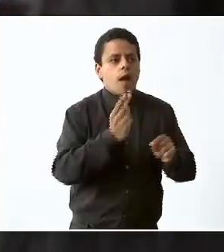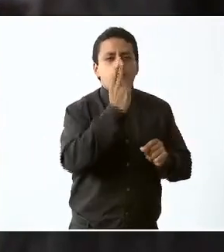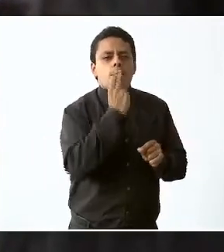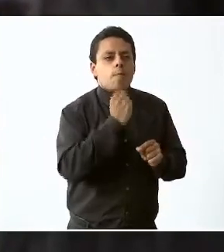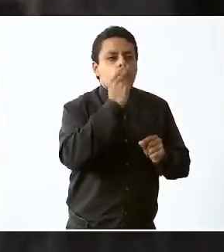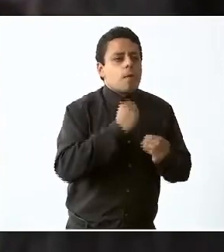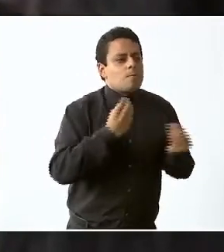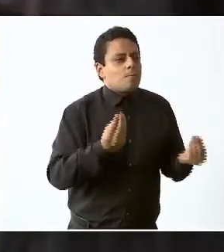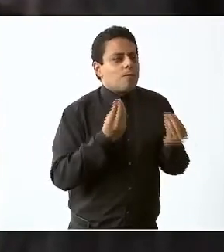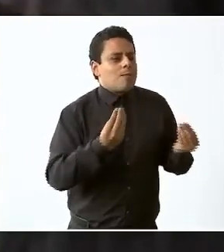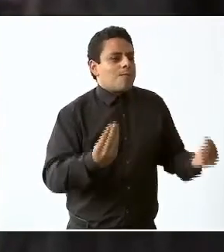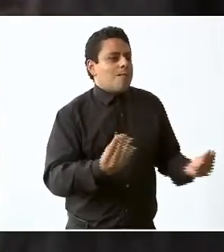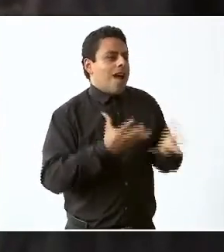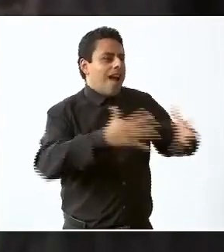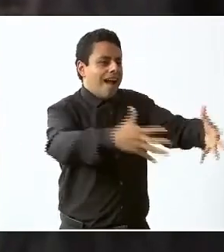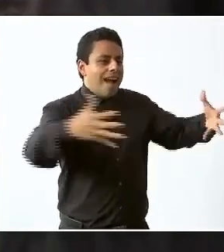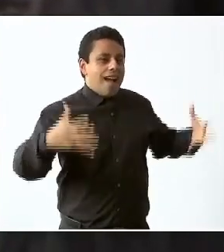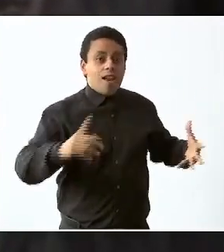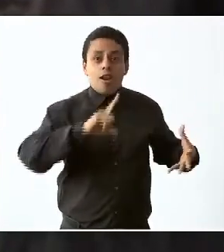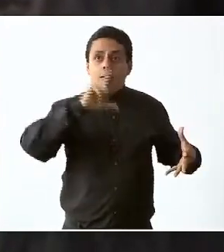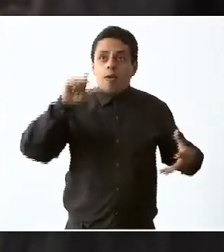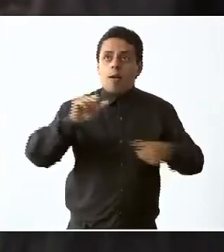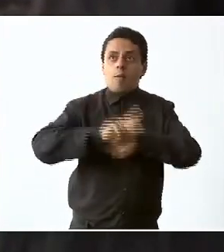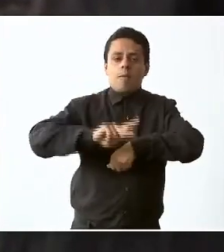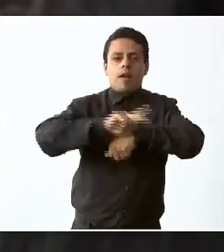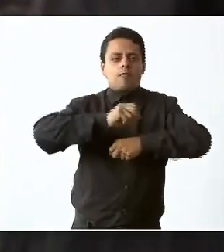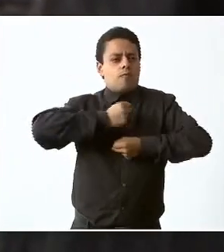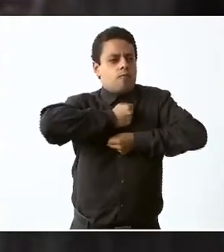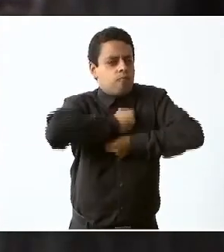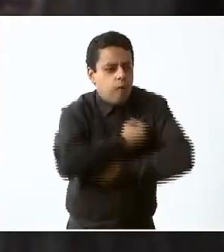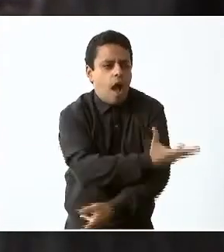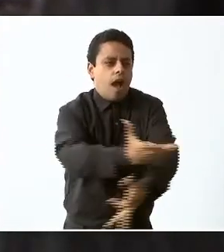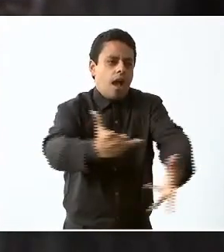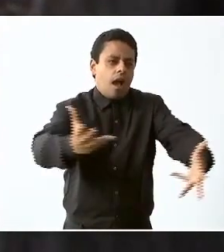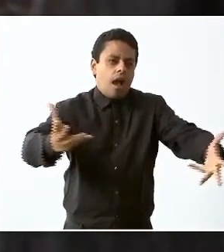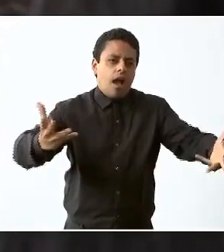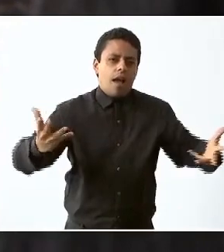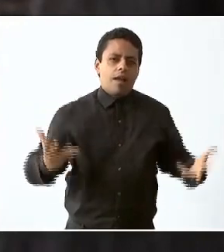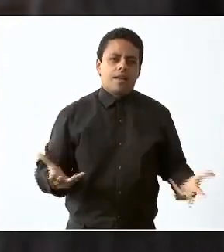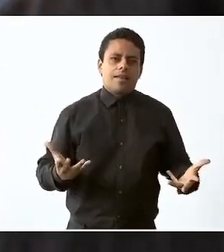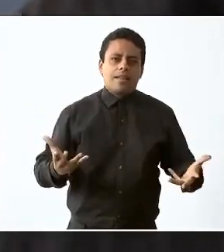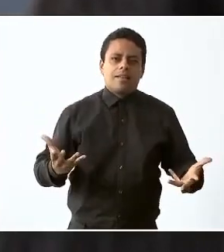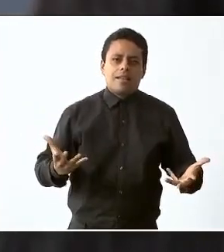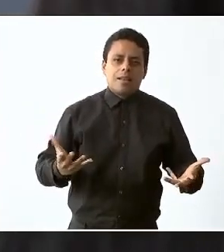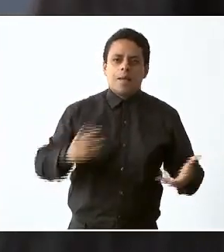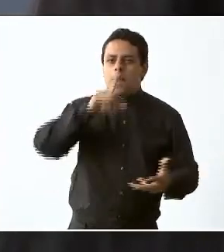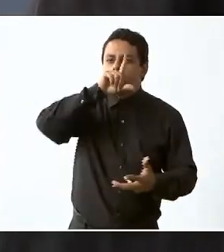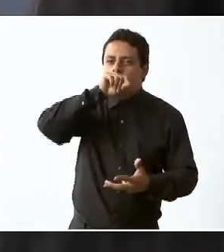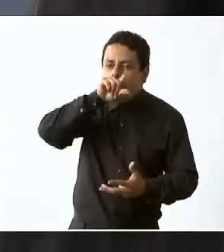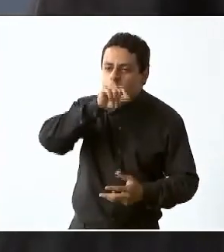y luego te regalas toda entera, suave patria, alacena y pajarera.